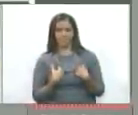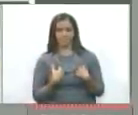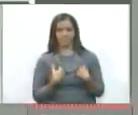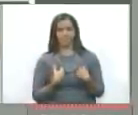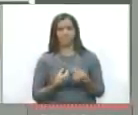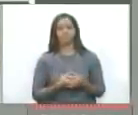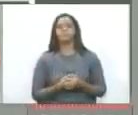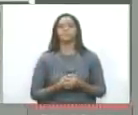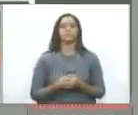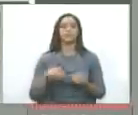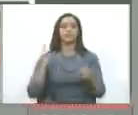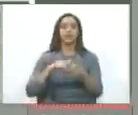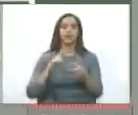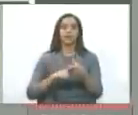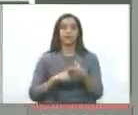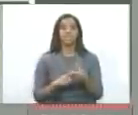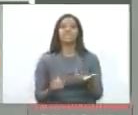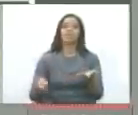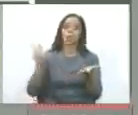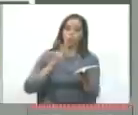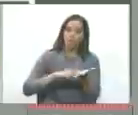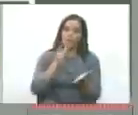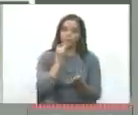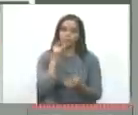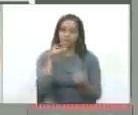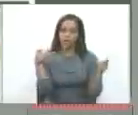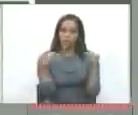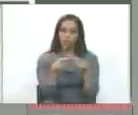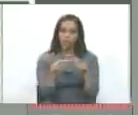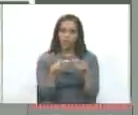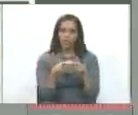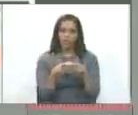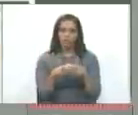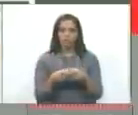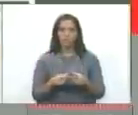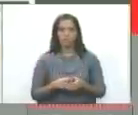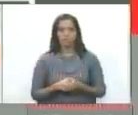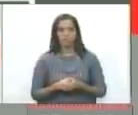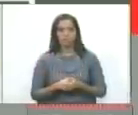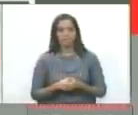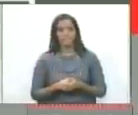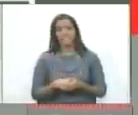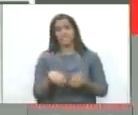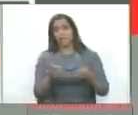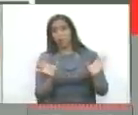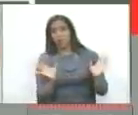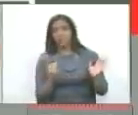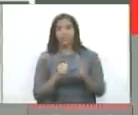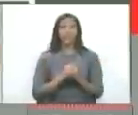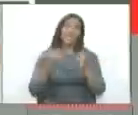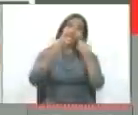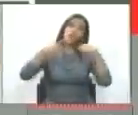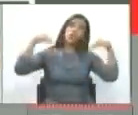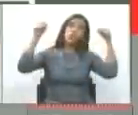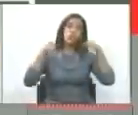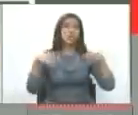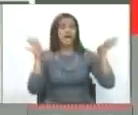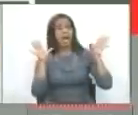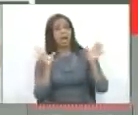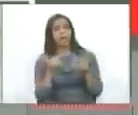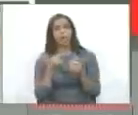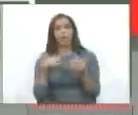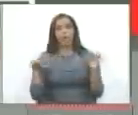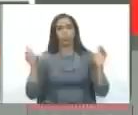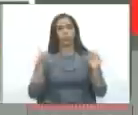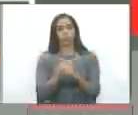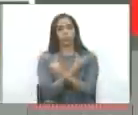Entonces, y le vuelven a preguntar, ¿se reunió usted? Y comienza a decir, bueno, el viaje a la luna estuvo bueno, no sé qué, dando vueltas.